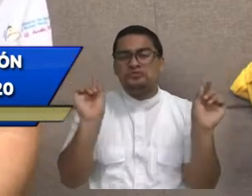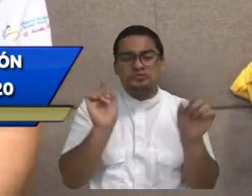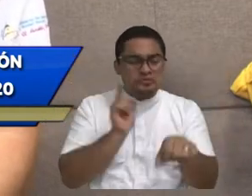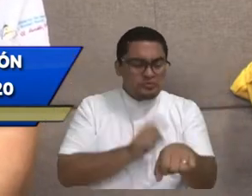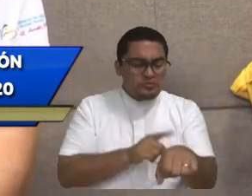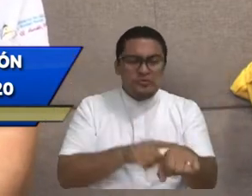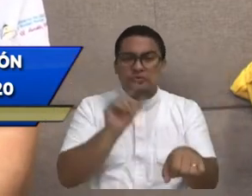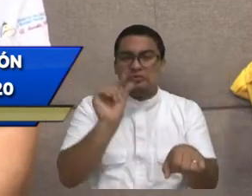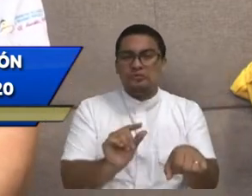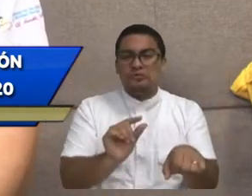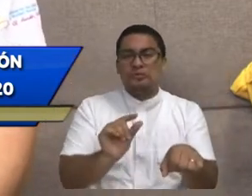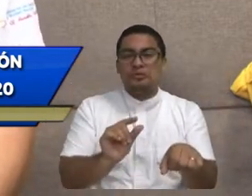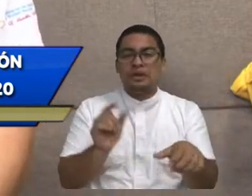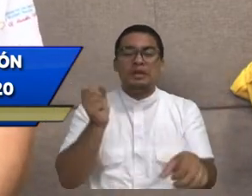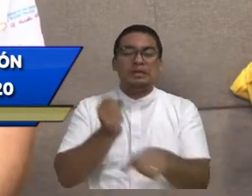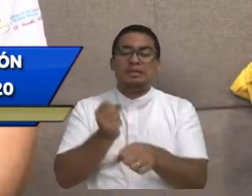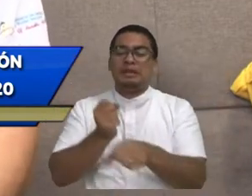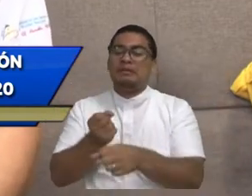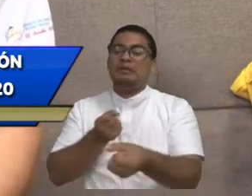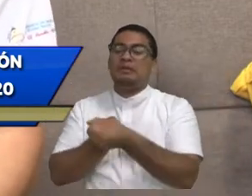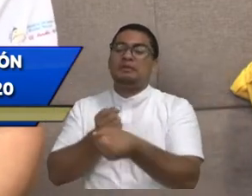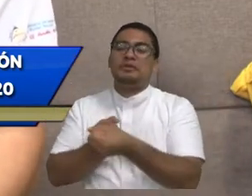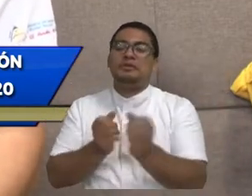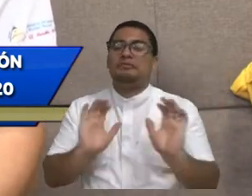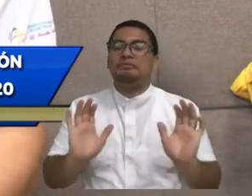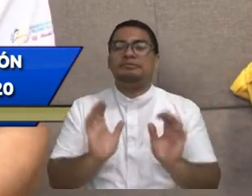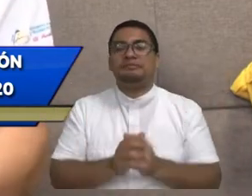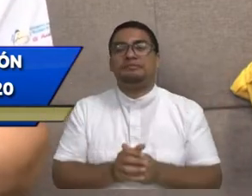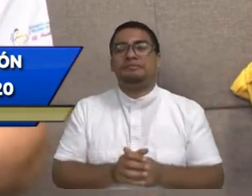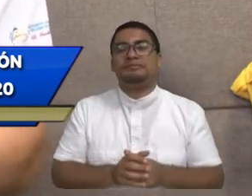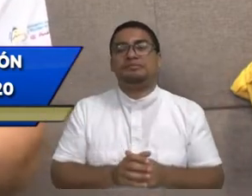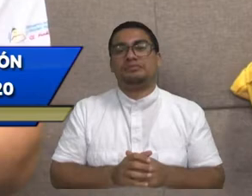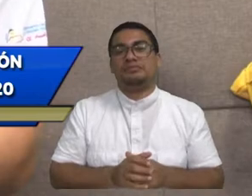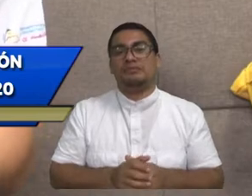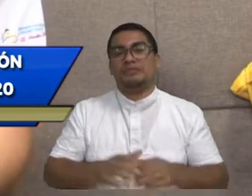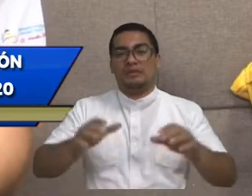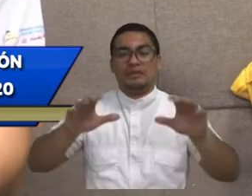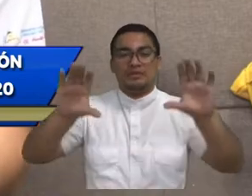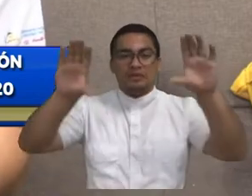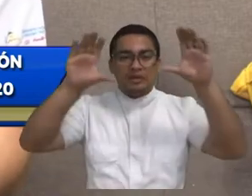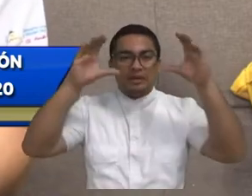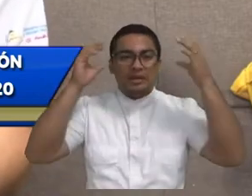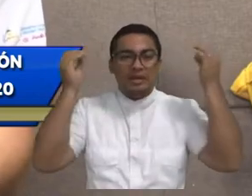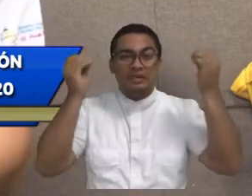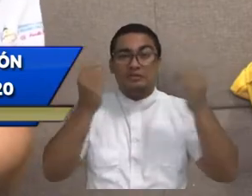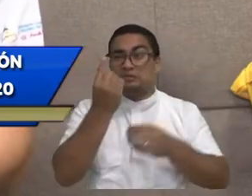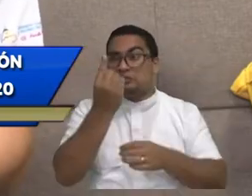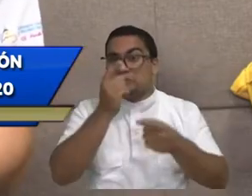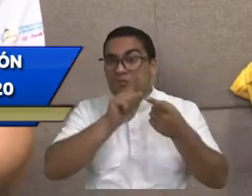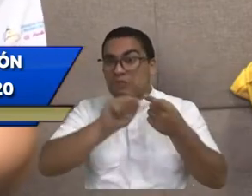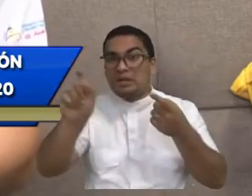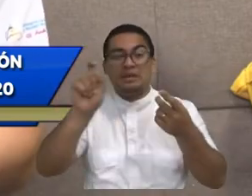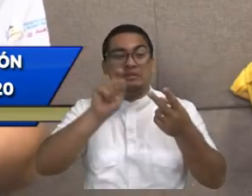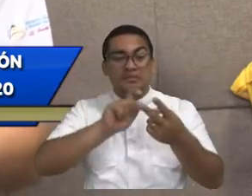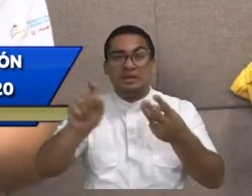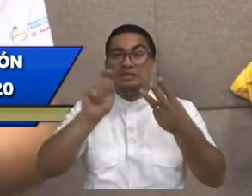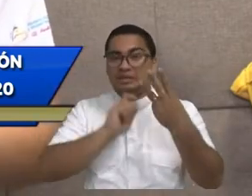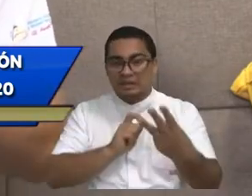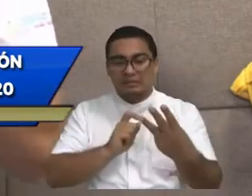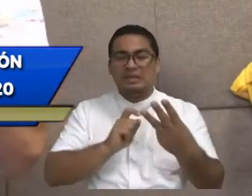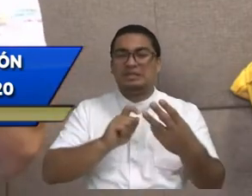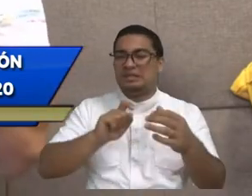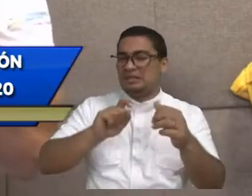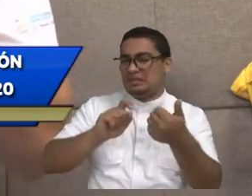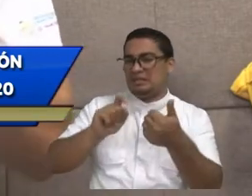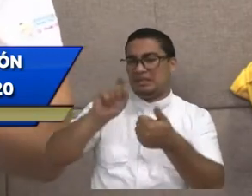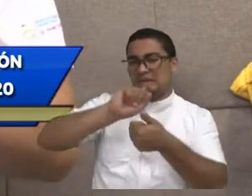habilitaciones laborales o complementación es verdad entonces tenemos cursos que pueden durar de un mes a tres meses hasta seis meses un poco